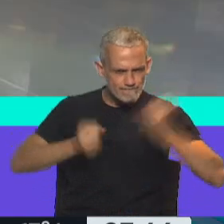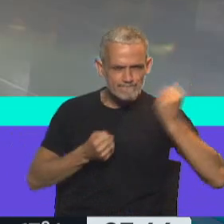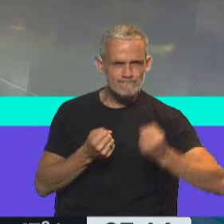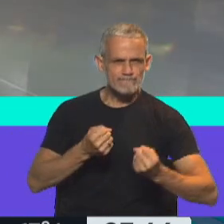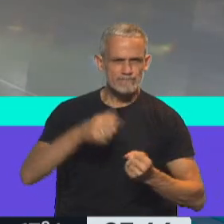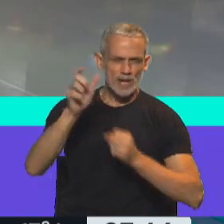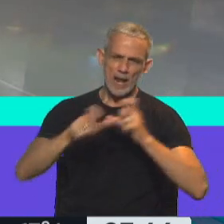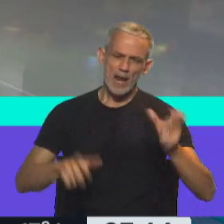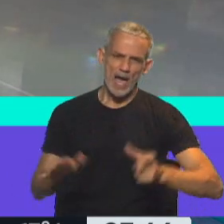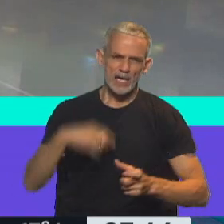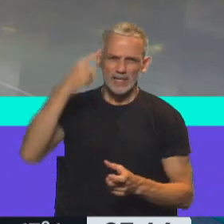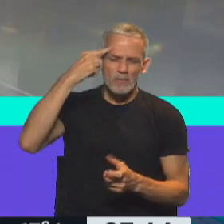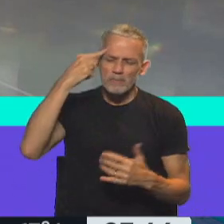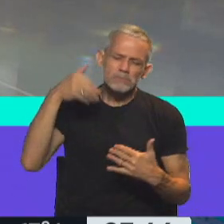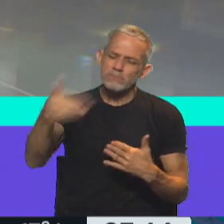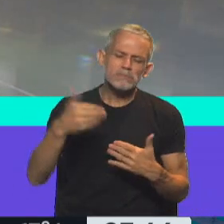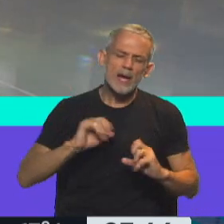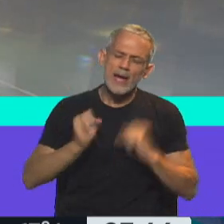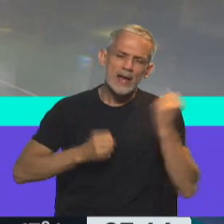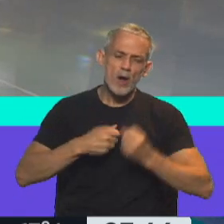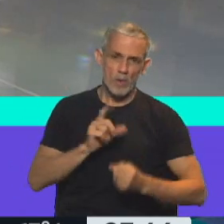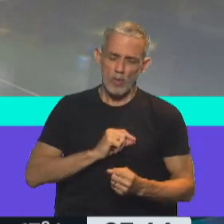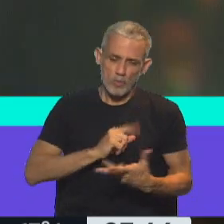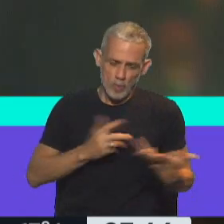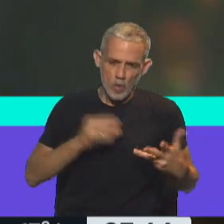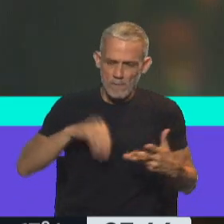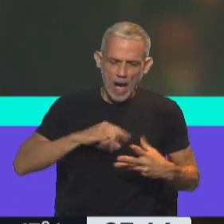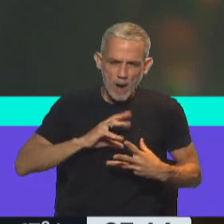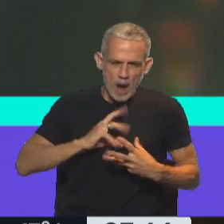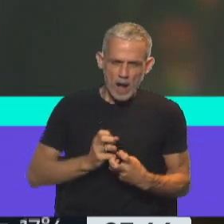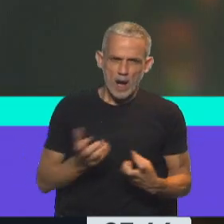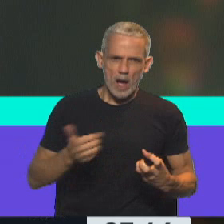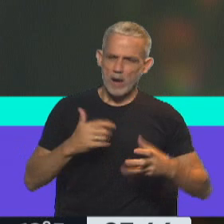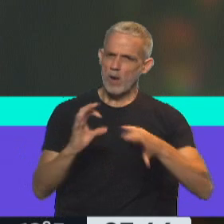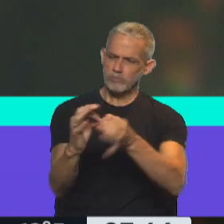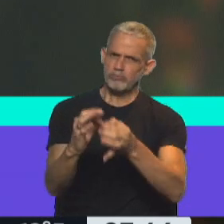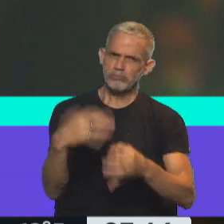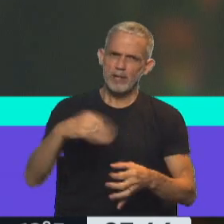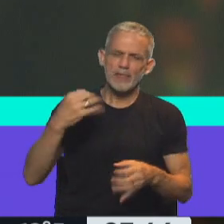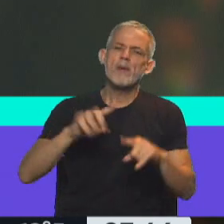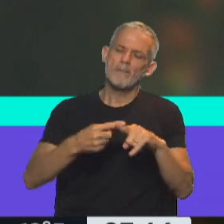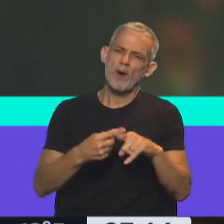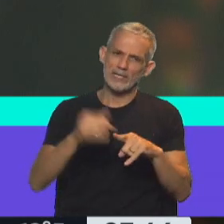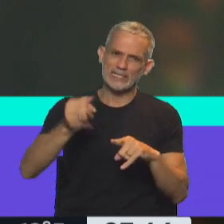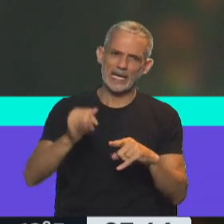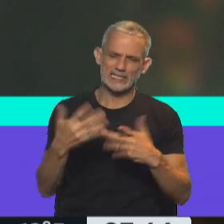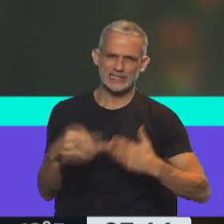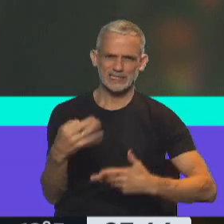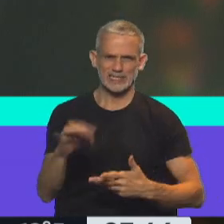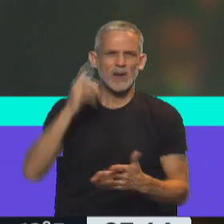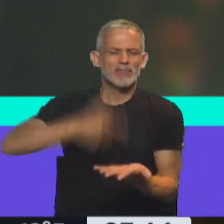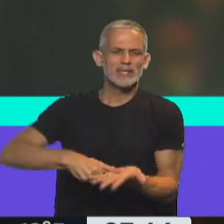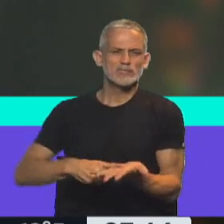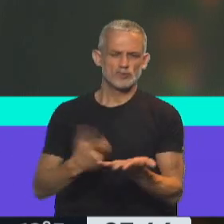Sí, también de no poder pensar un poquito más allá del enojo porque el dolor te invade. Bueno, ahí sí hay que enlazarlo con la política, si se quiere, con las